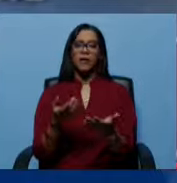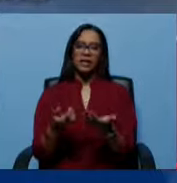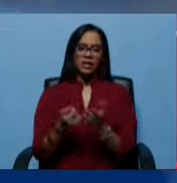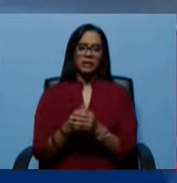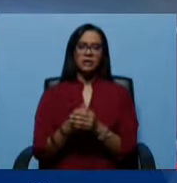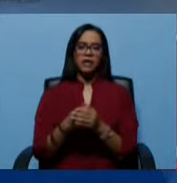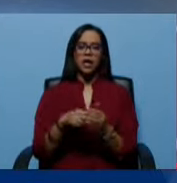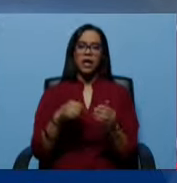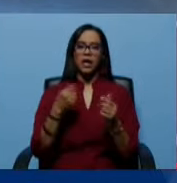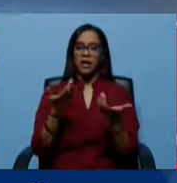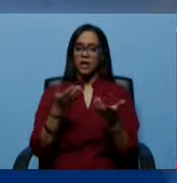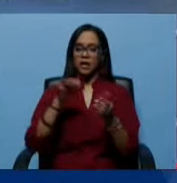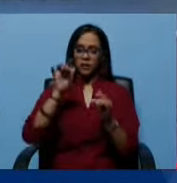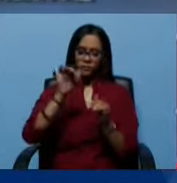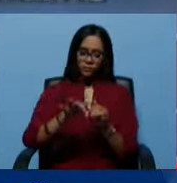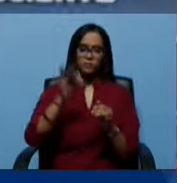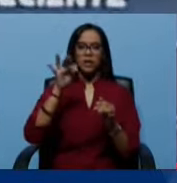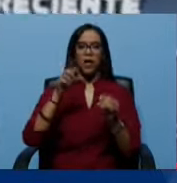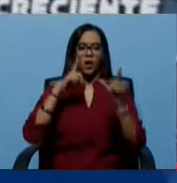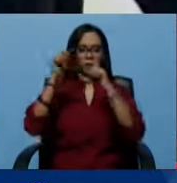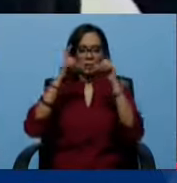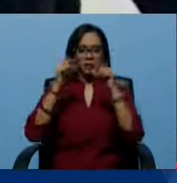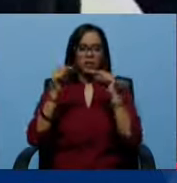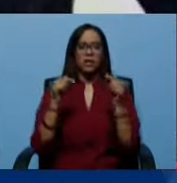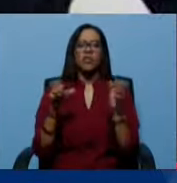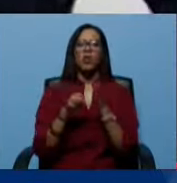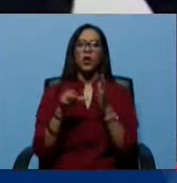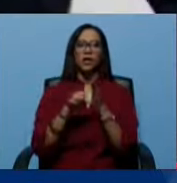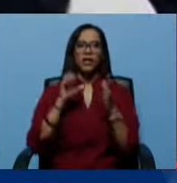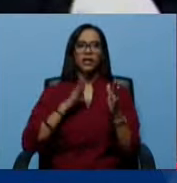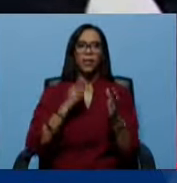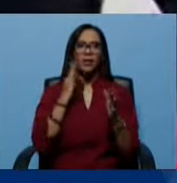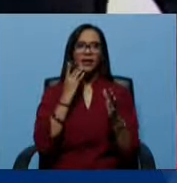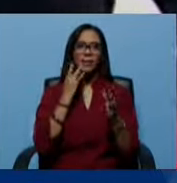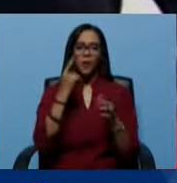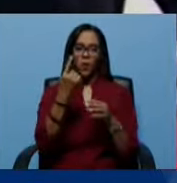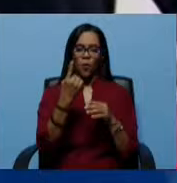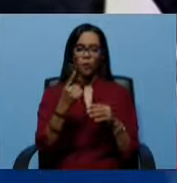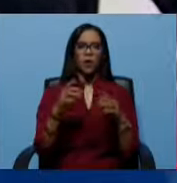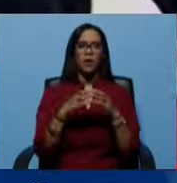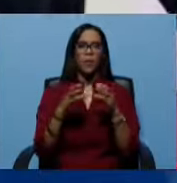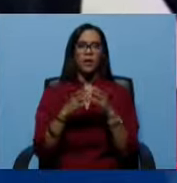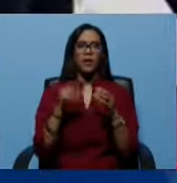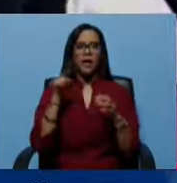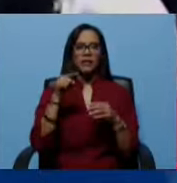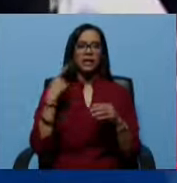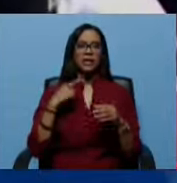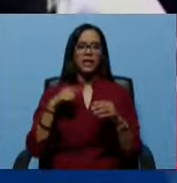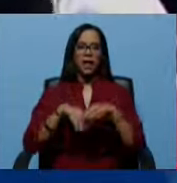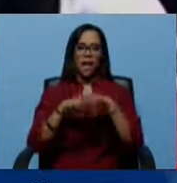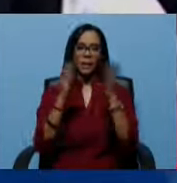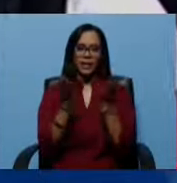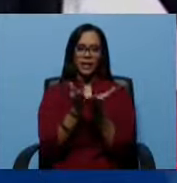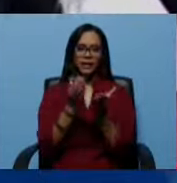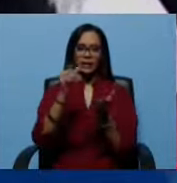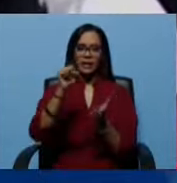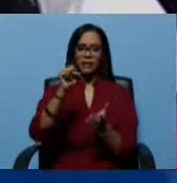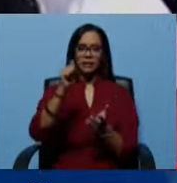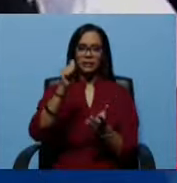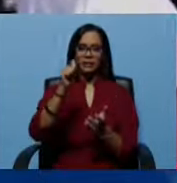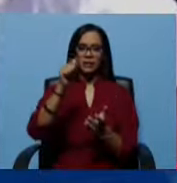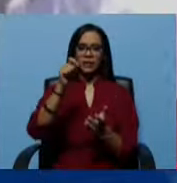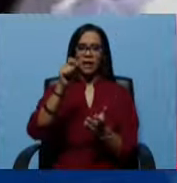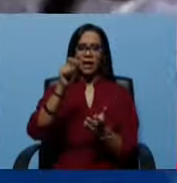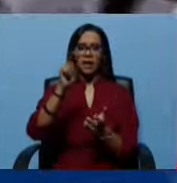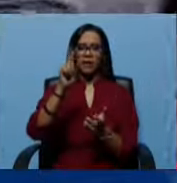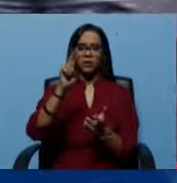Star Wars que nos permite a nosotros ubicar la constelación. Por ejemplo, uno de los compañeros allí tiene el planeta Saturno. Por favor, el